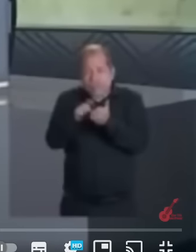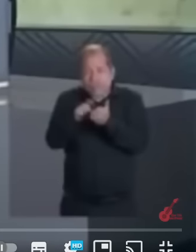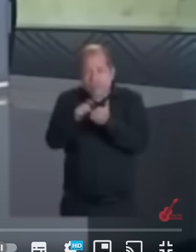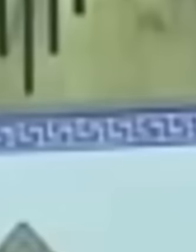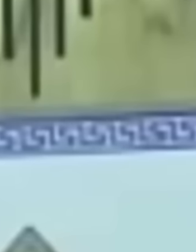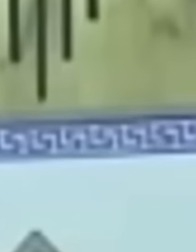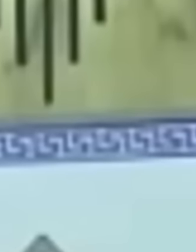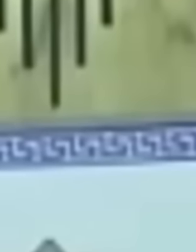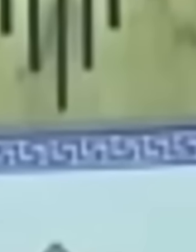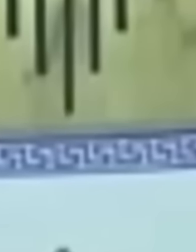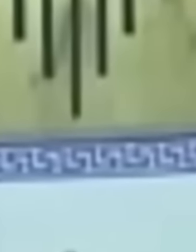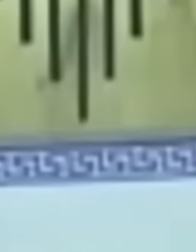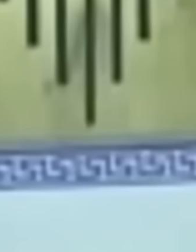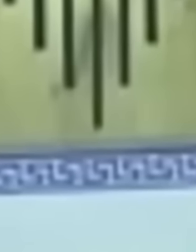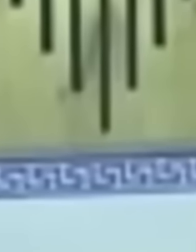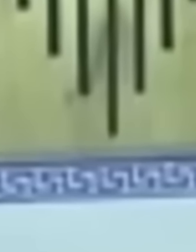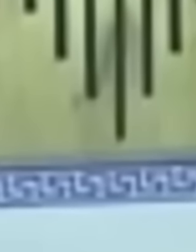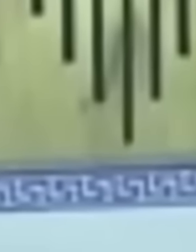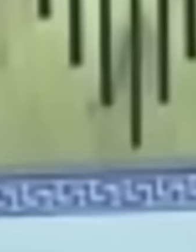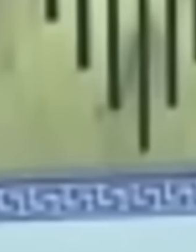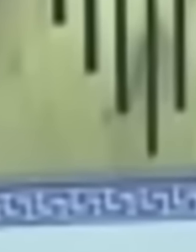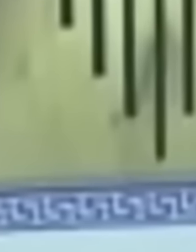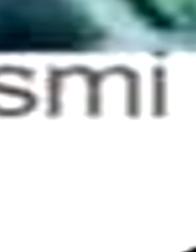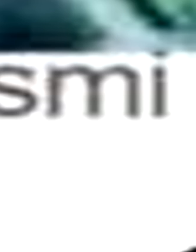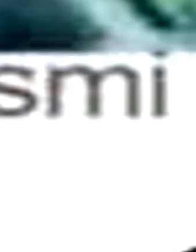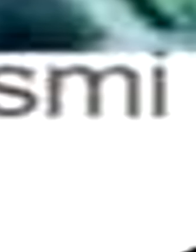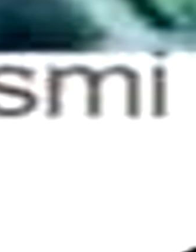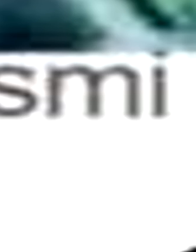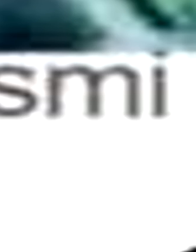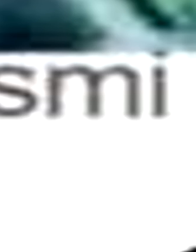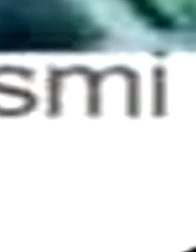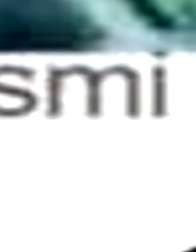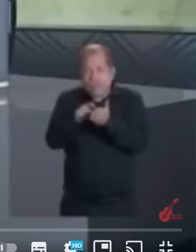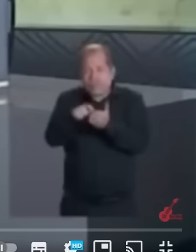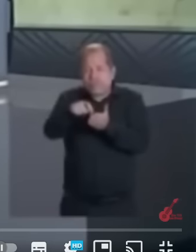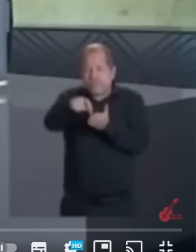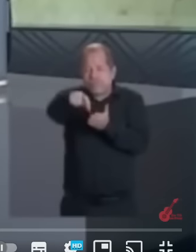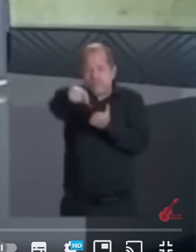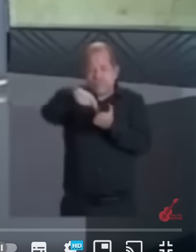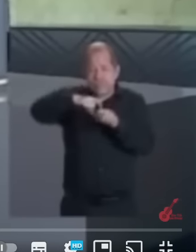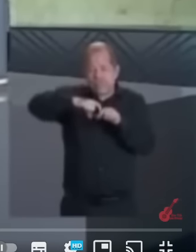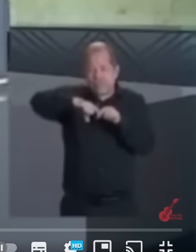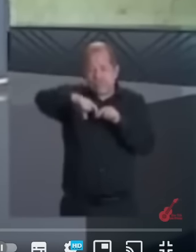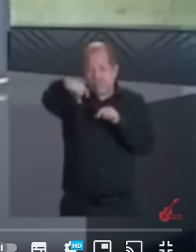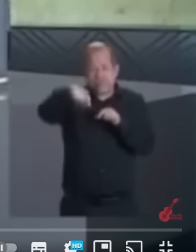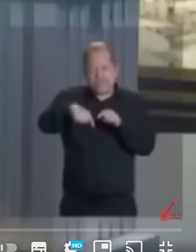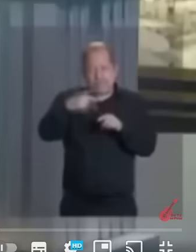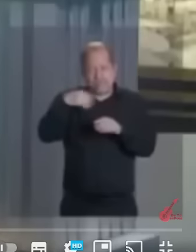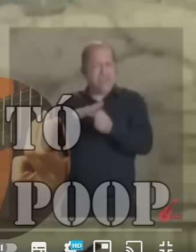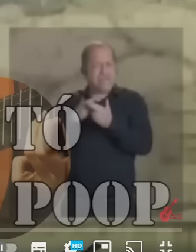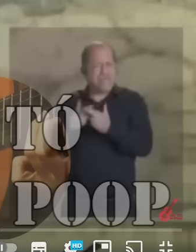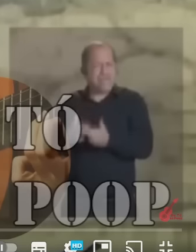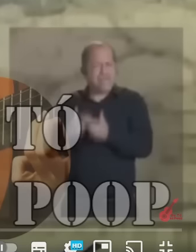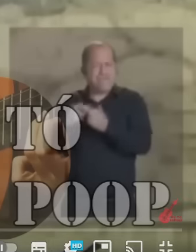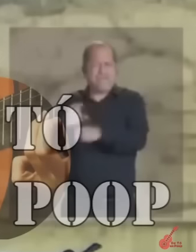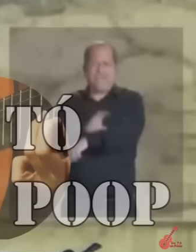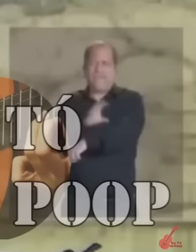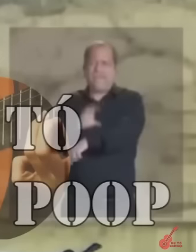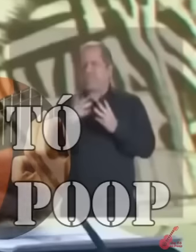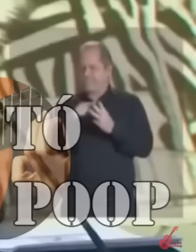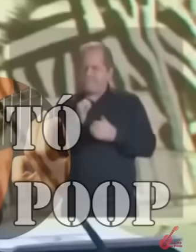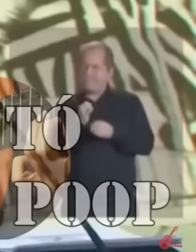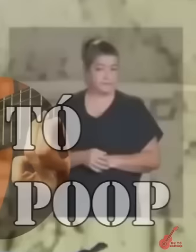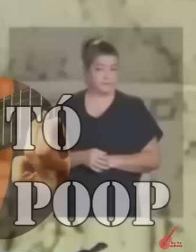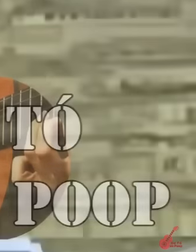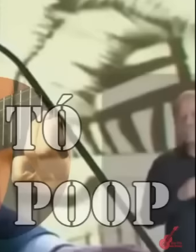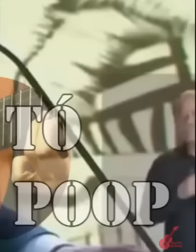contrario de lo que es. Sara verga, por favor, Claudia Sheinbaum, aléjate de mi chilito. Momento de escuchar la última pregunta, ciudadana. Candidato Jorge